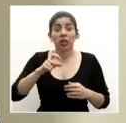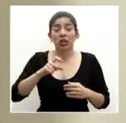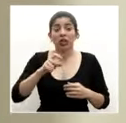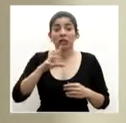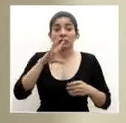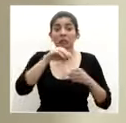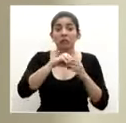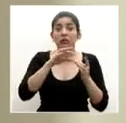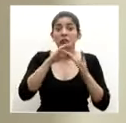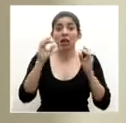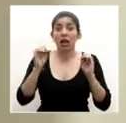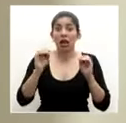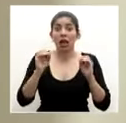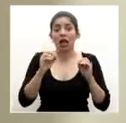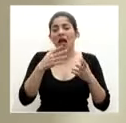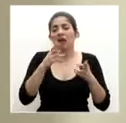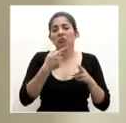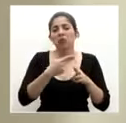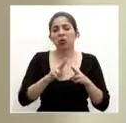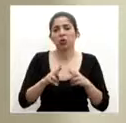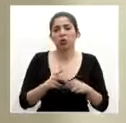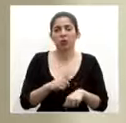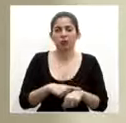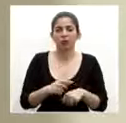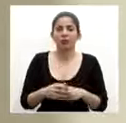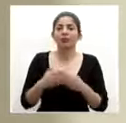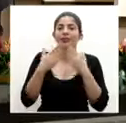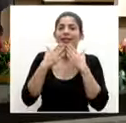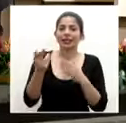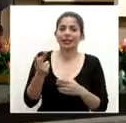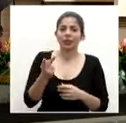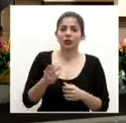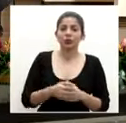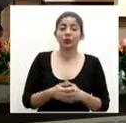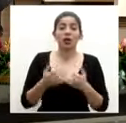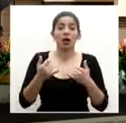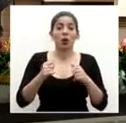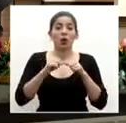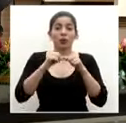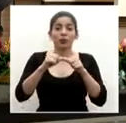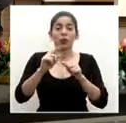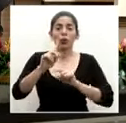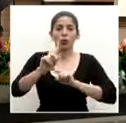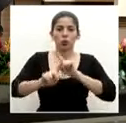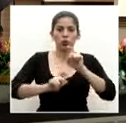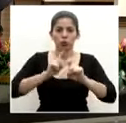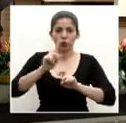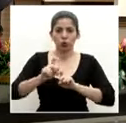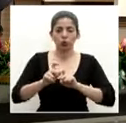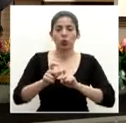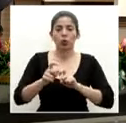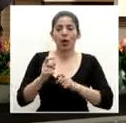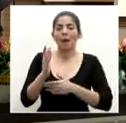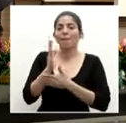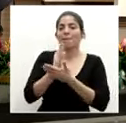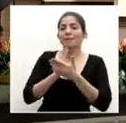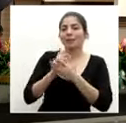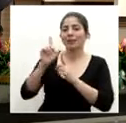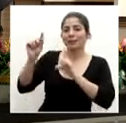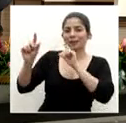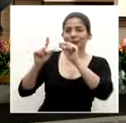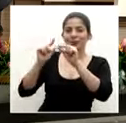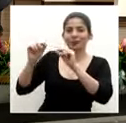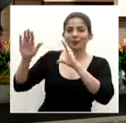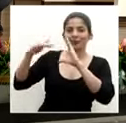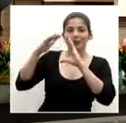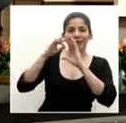intervención especial, pues ese periodo va a ser mucho menor. Muchas gracias a los dos. Continuamos con las consultas que nos llegan vía remota de los